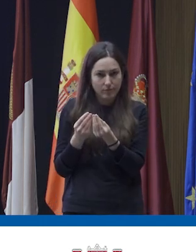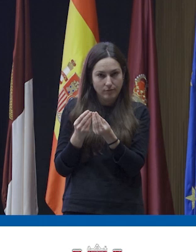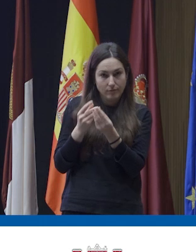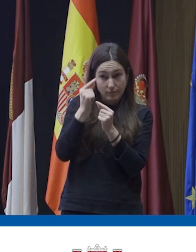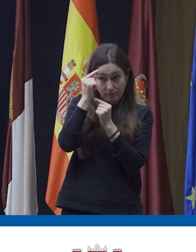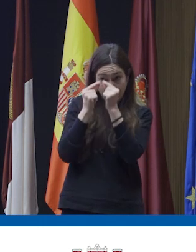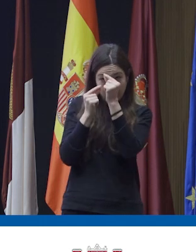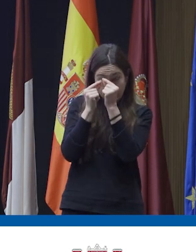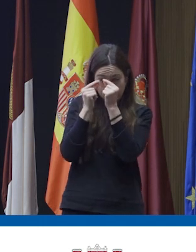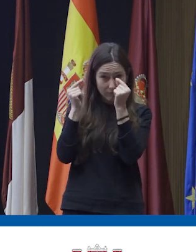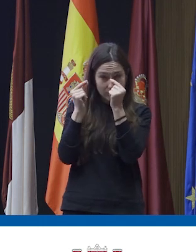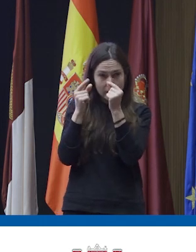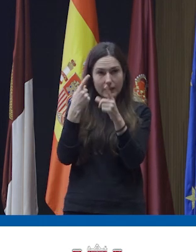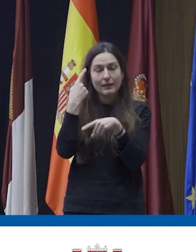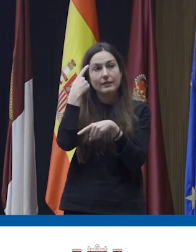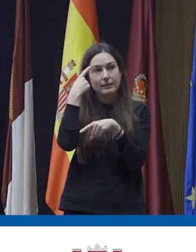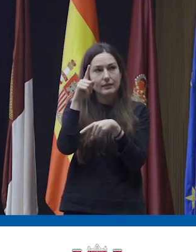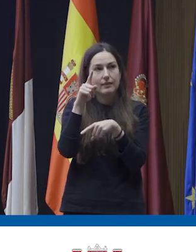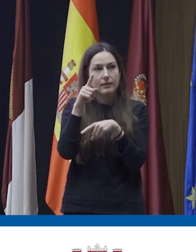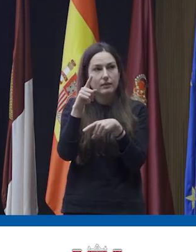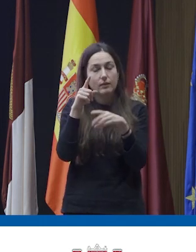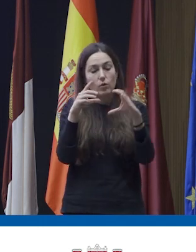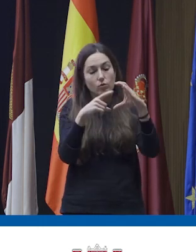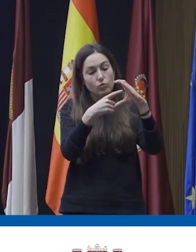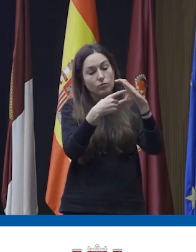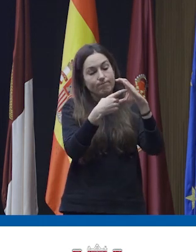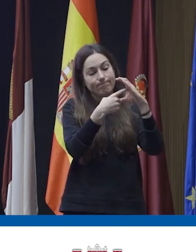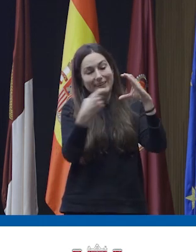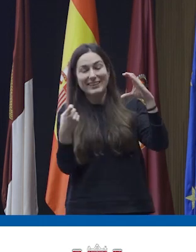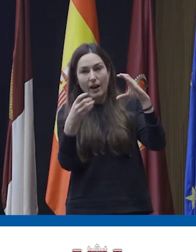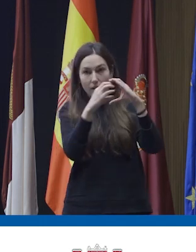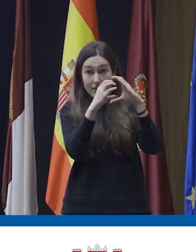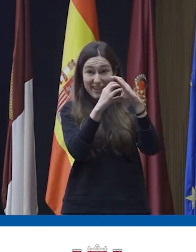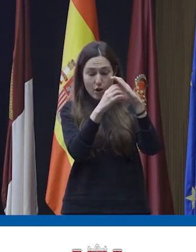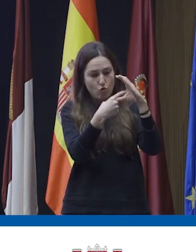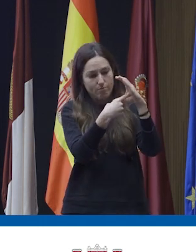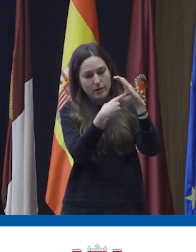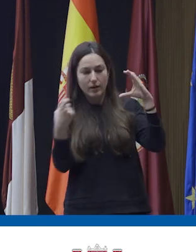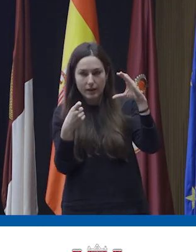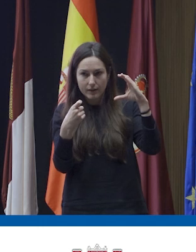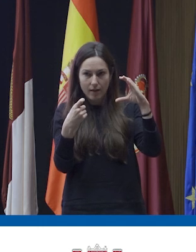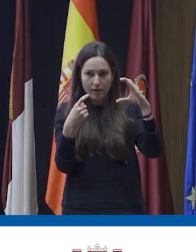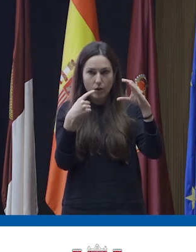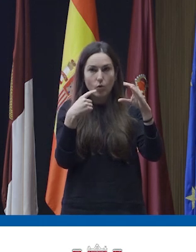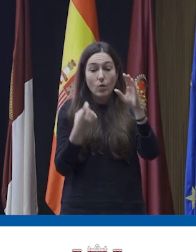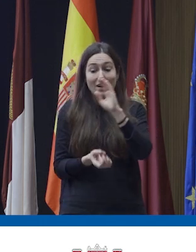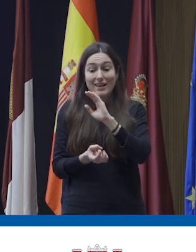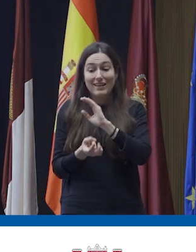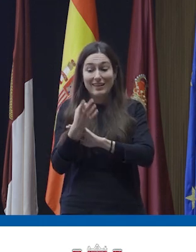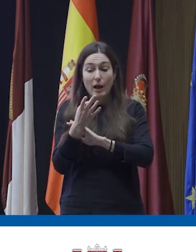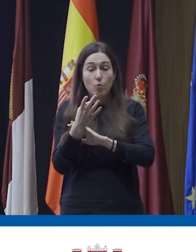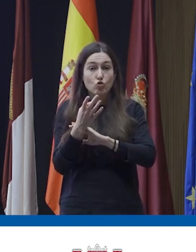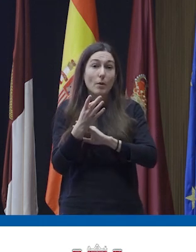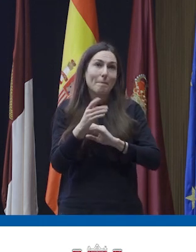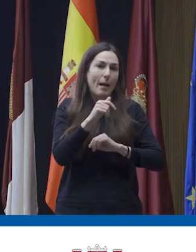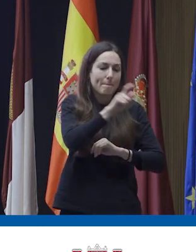con eso conseguimos, retirando esta lente que es el cristalino, pues conseguimos una lente individualizada para cada paciente según lo que necesite